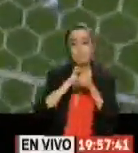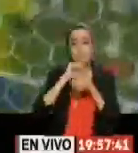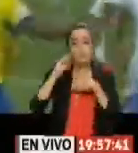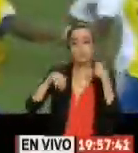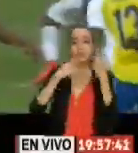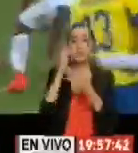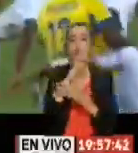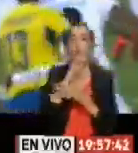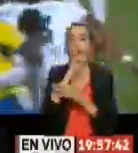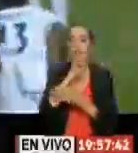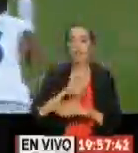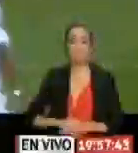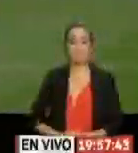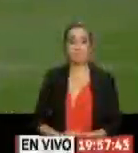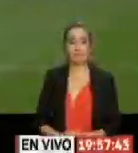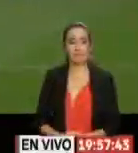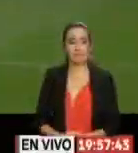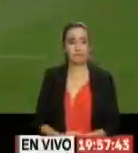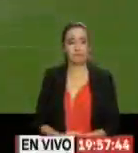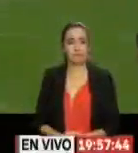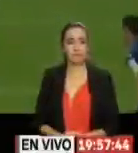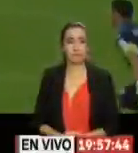país norteamericano.